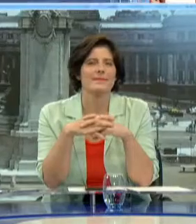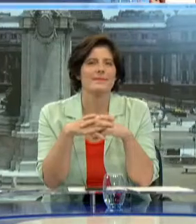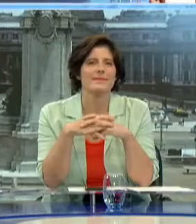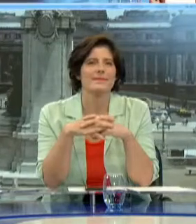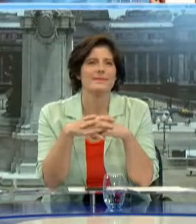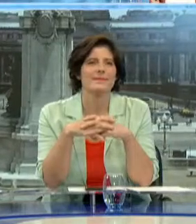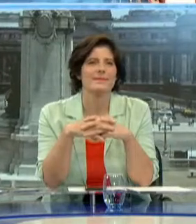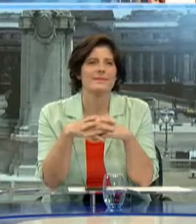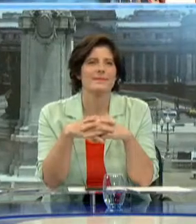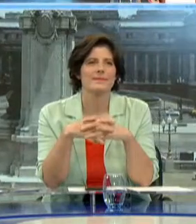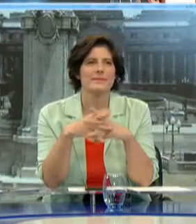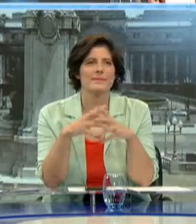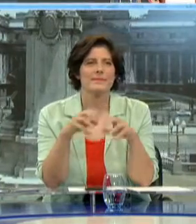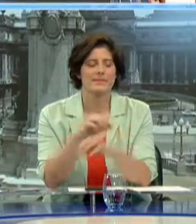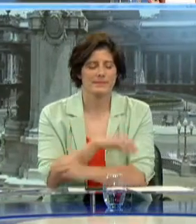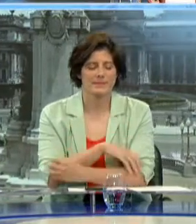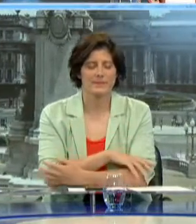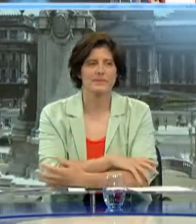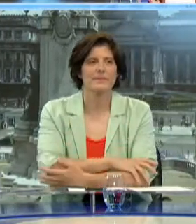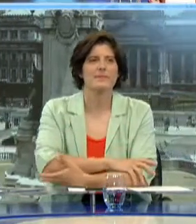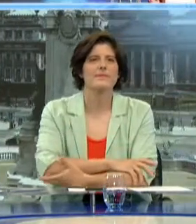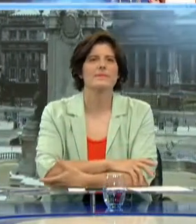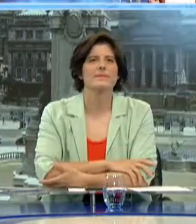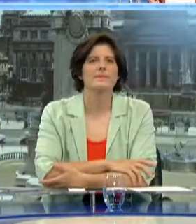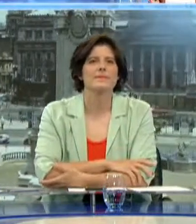Bueno, lo primero de todo, ¿no?